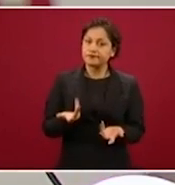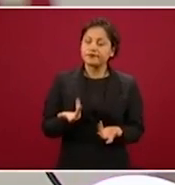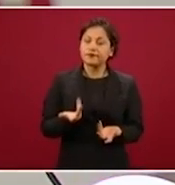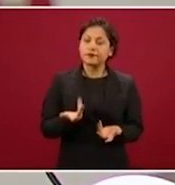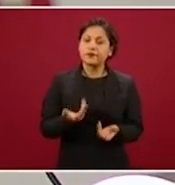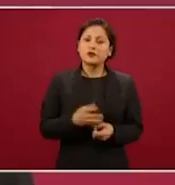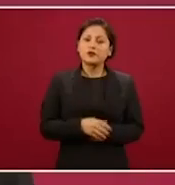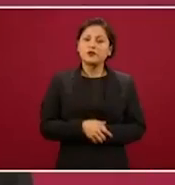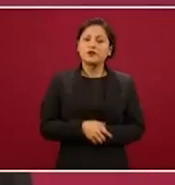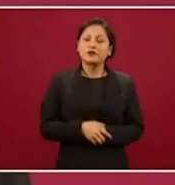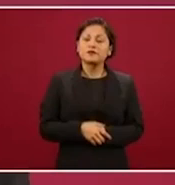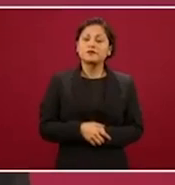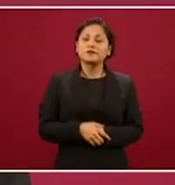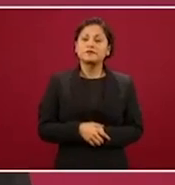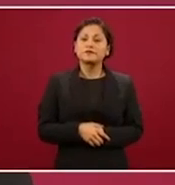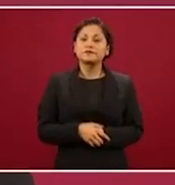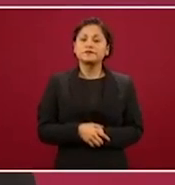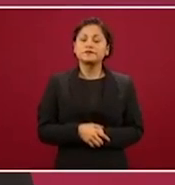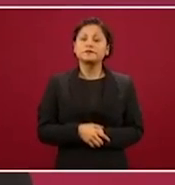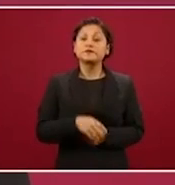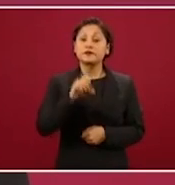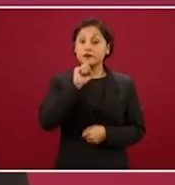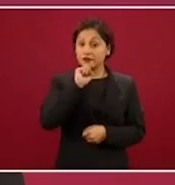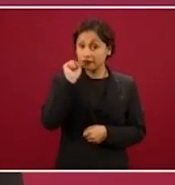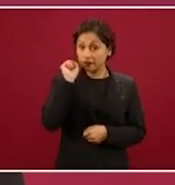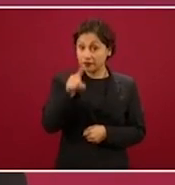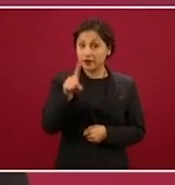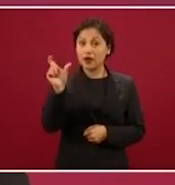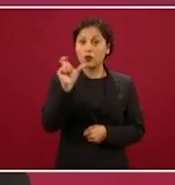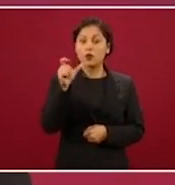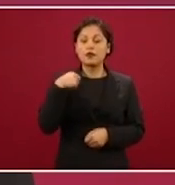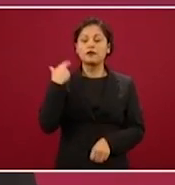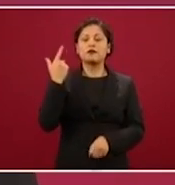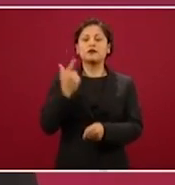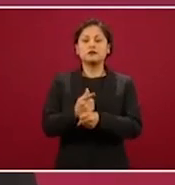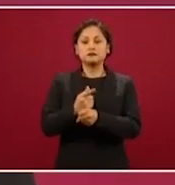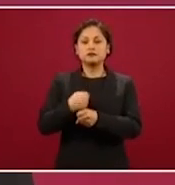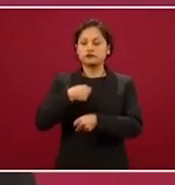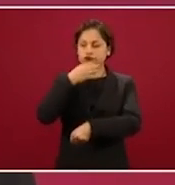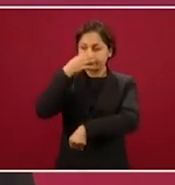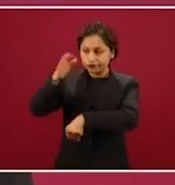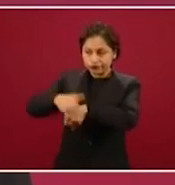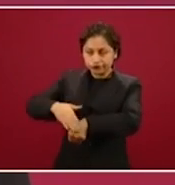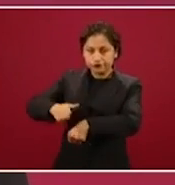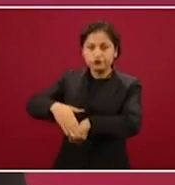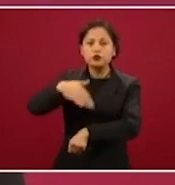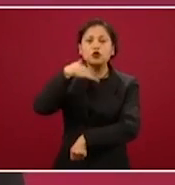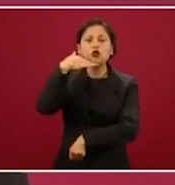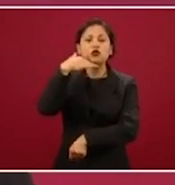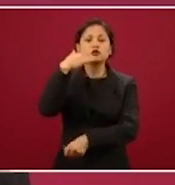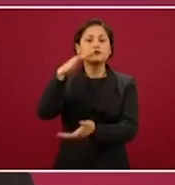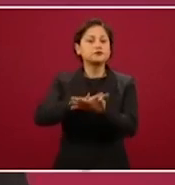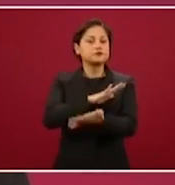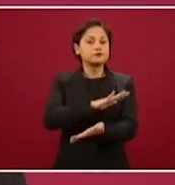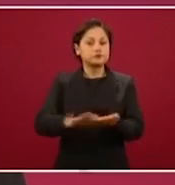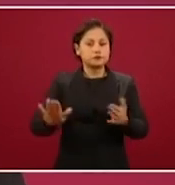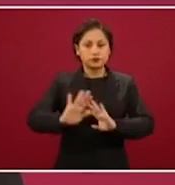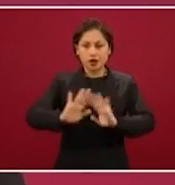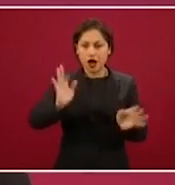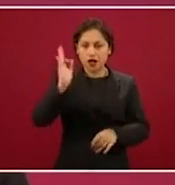se planteó de que se terminaba la corrupción, hubo resistencias hasta la